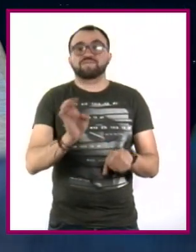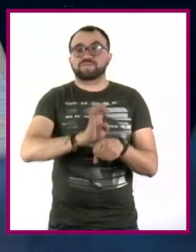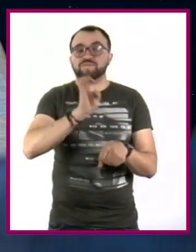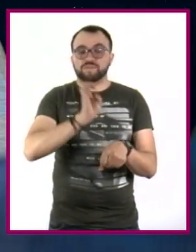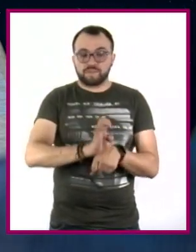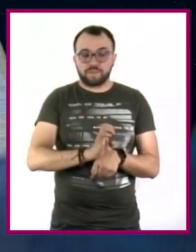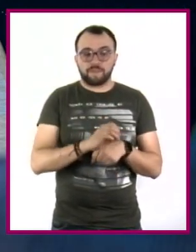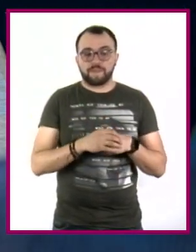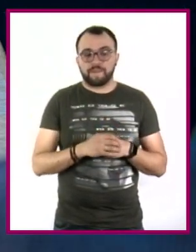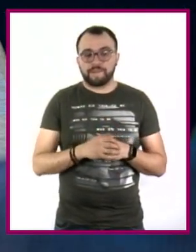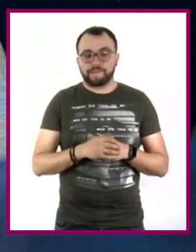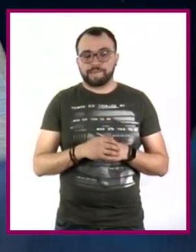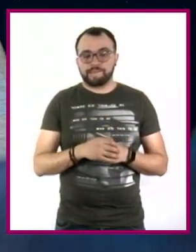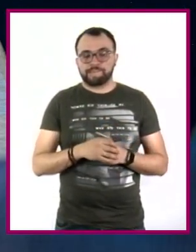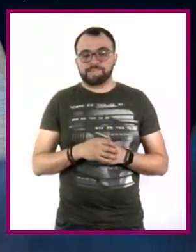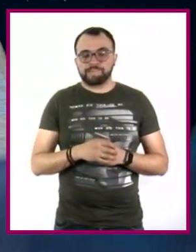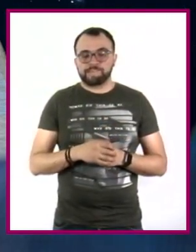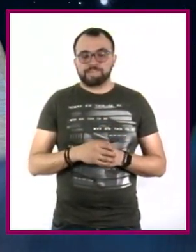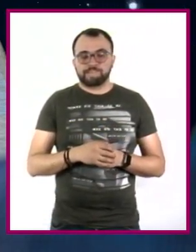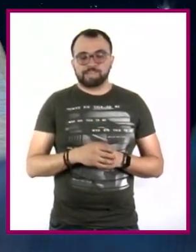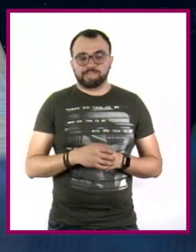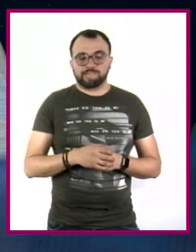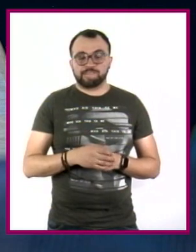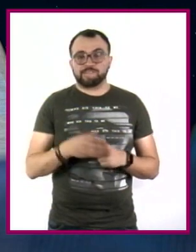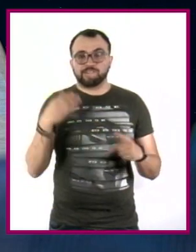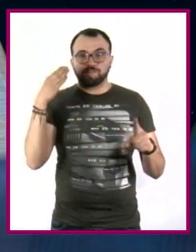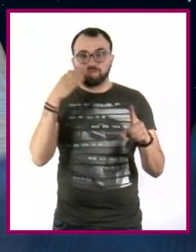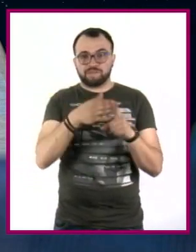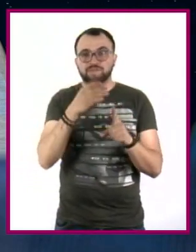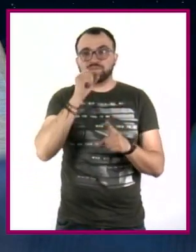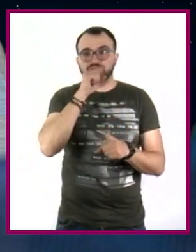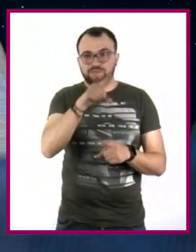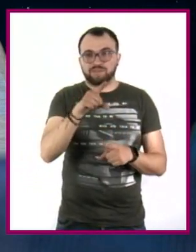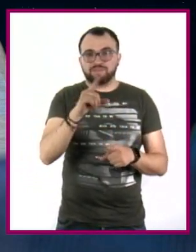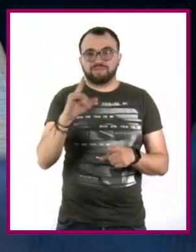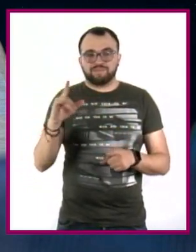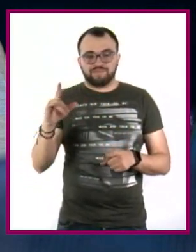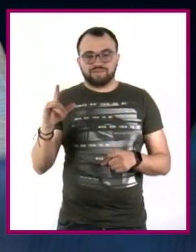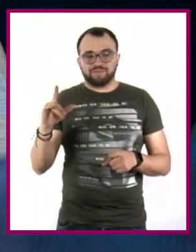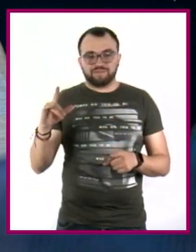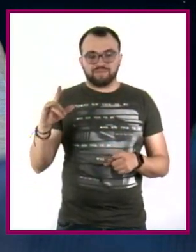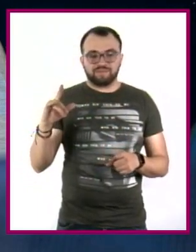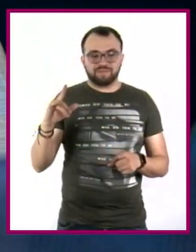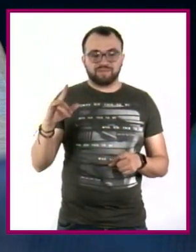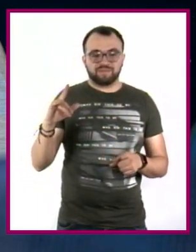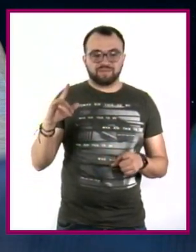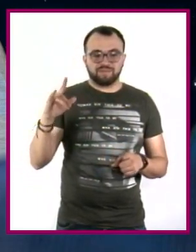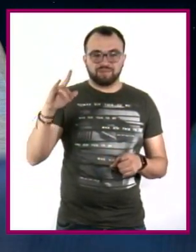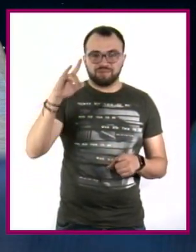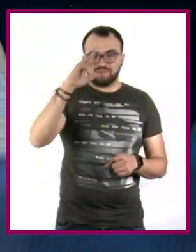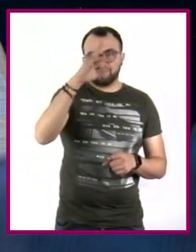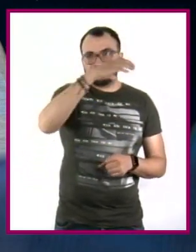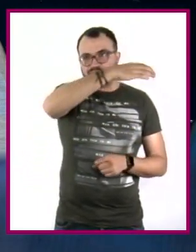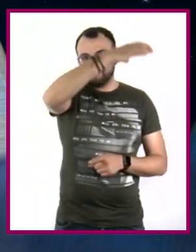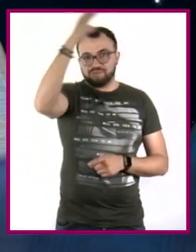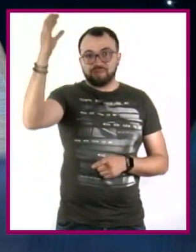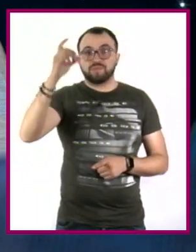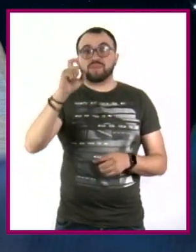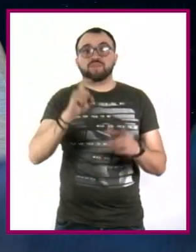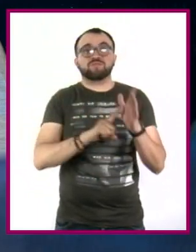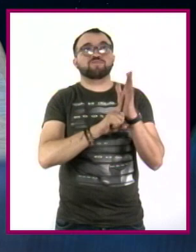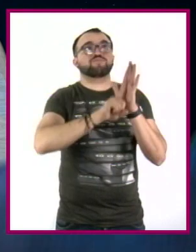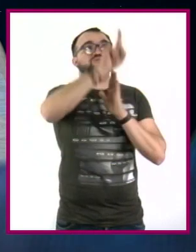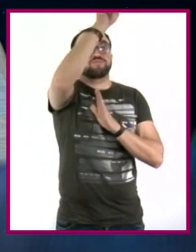Entonces, desde el punto de vista de la aeronáutica, ¿sí?, espacial, ¿sí?, el subir al